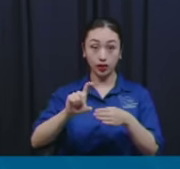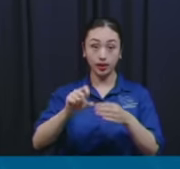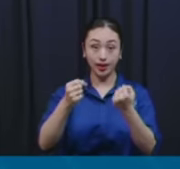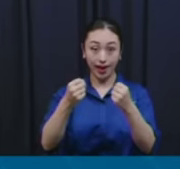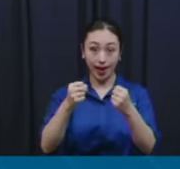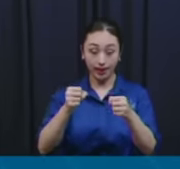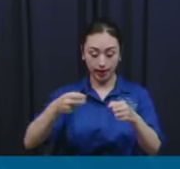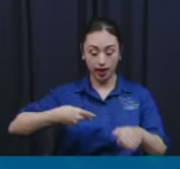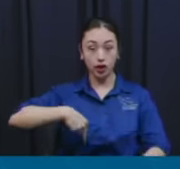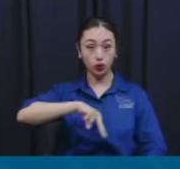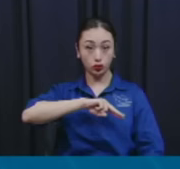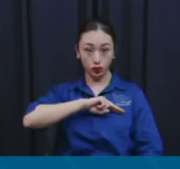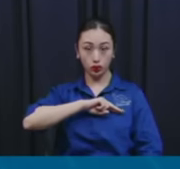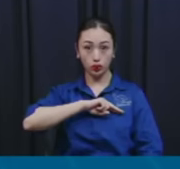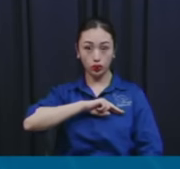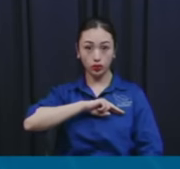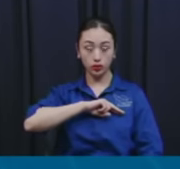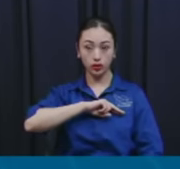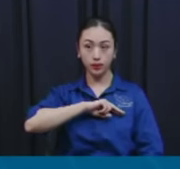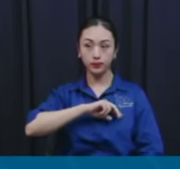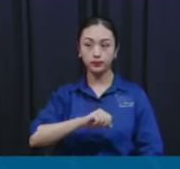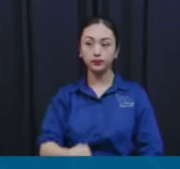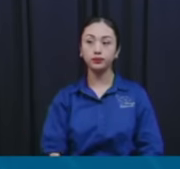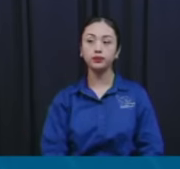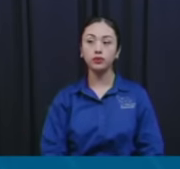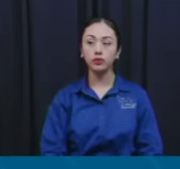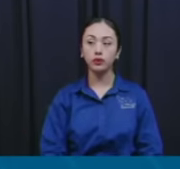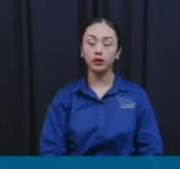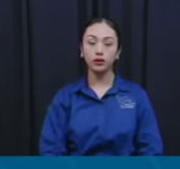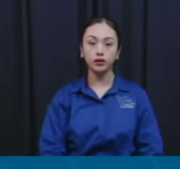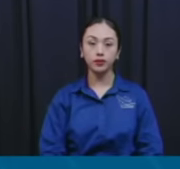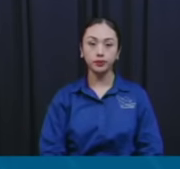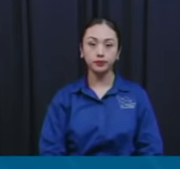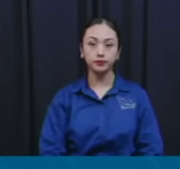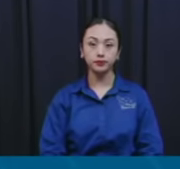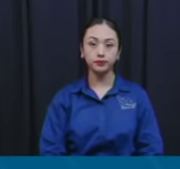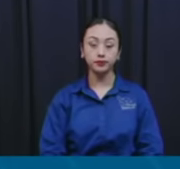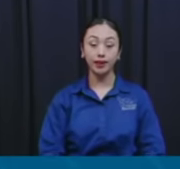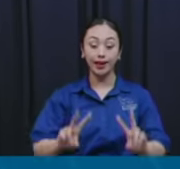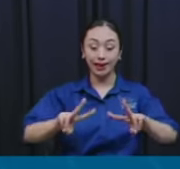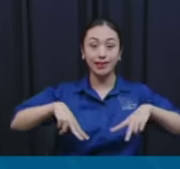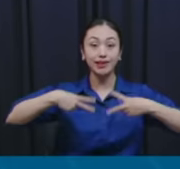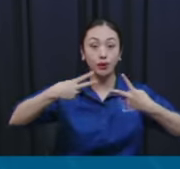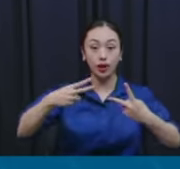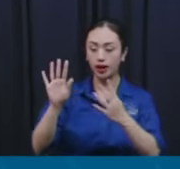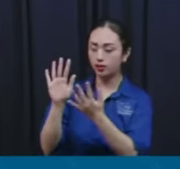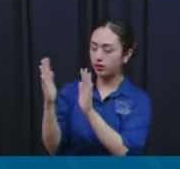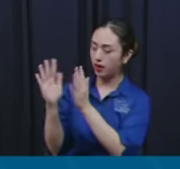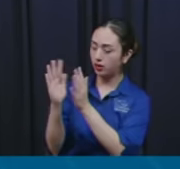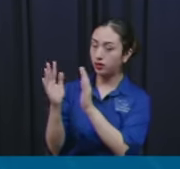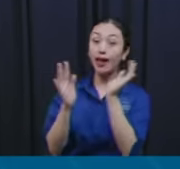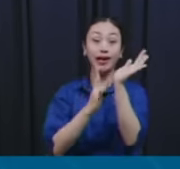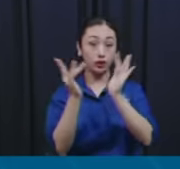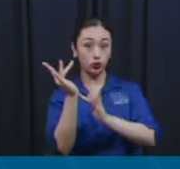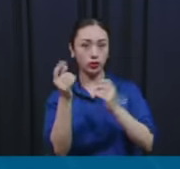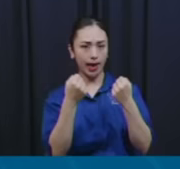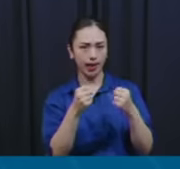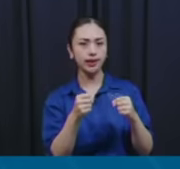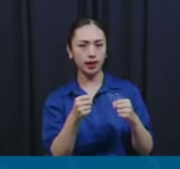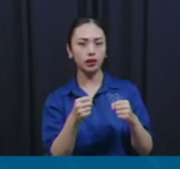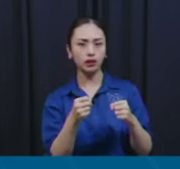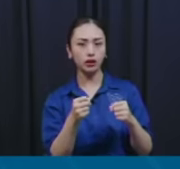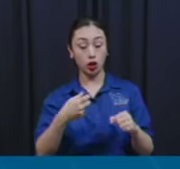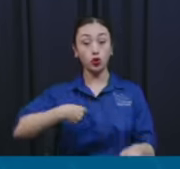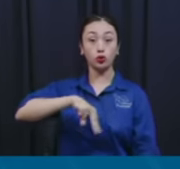también vamos a hacer es recuperar la la semejanza si él hace una cosa y nosotros le le copiamos